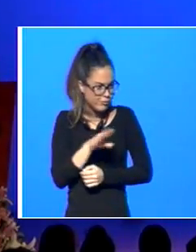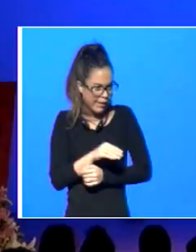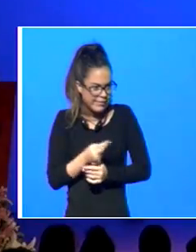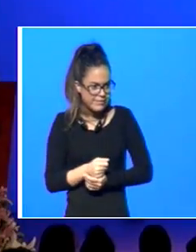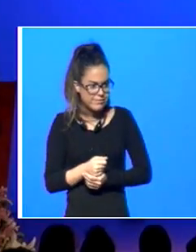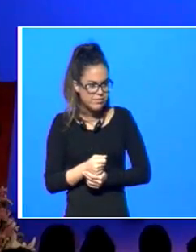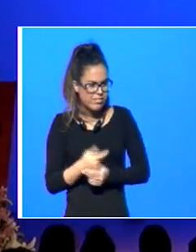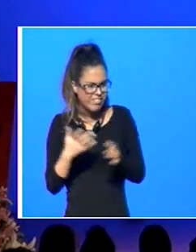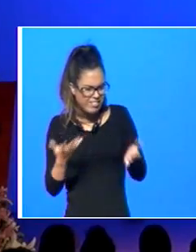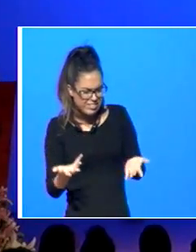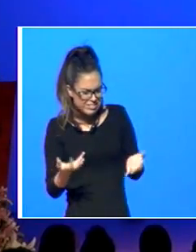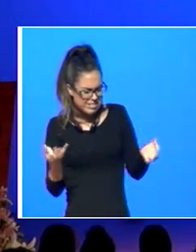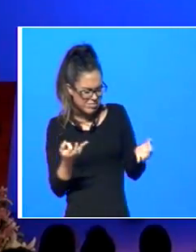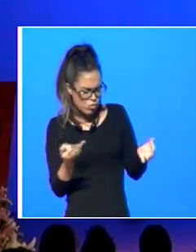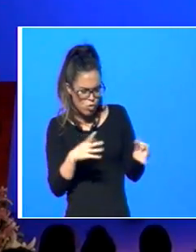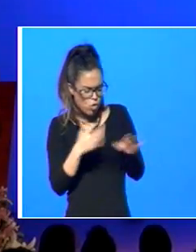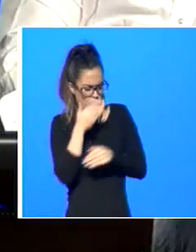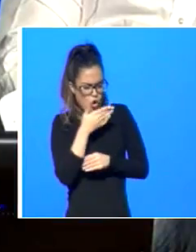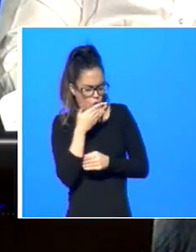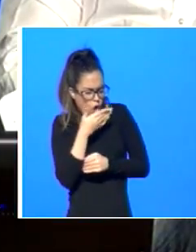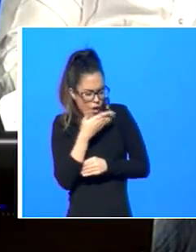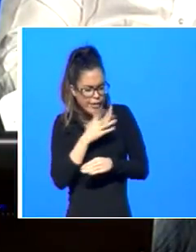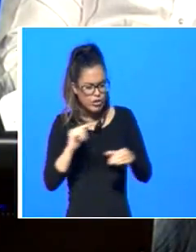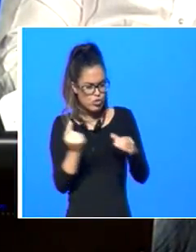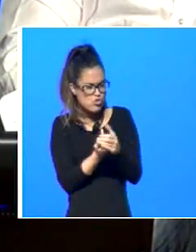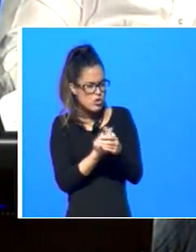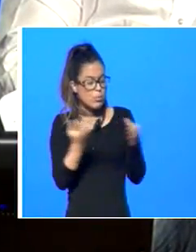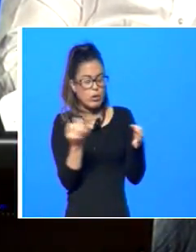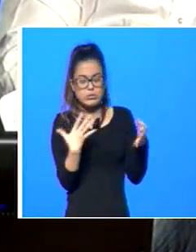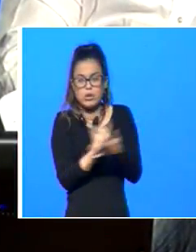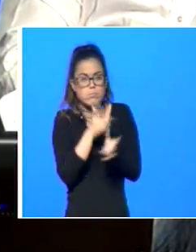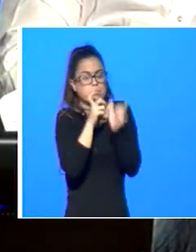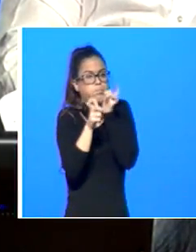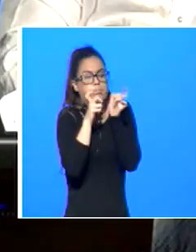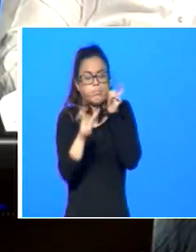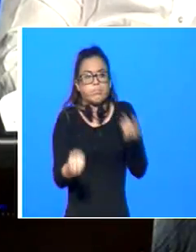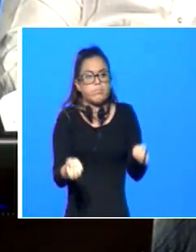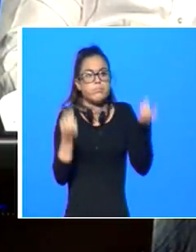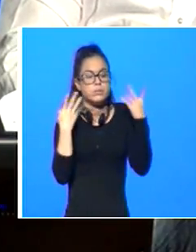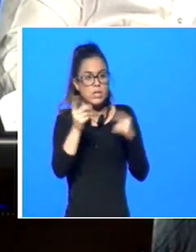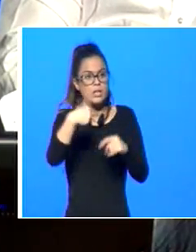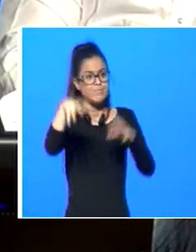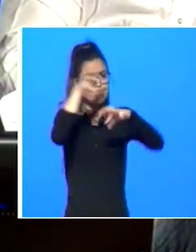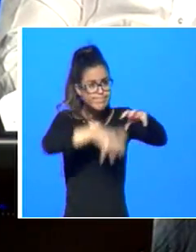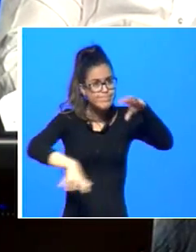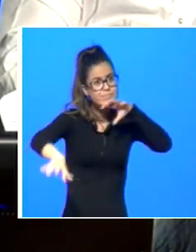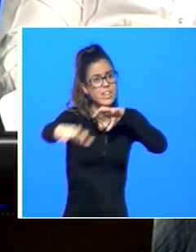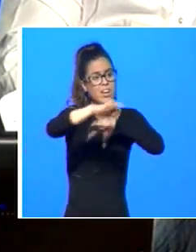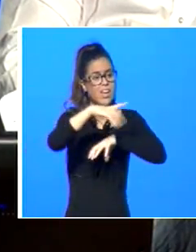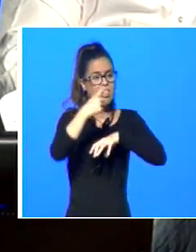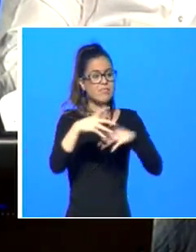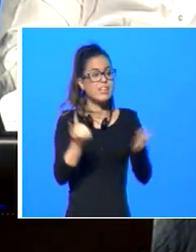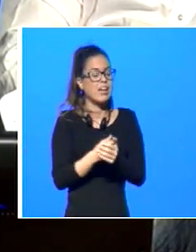aula integrada, un colegio inclusivo, es que les suena todo a un batiburrillo. Y poneros por un instante en su lugar, de repente les han dicho que su